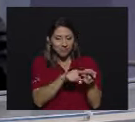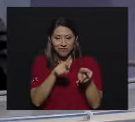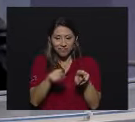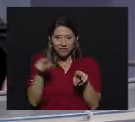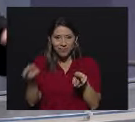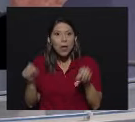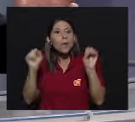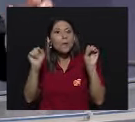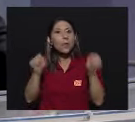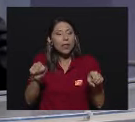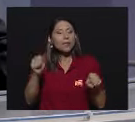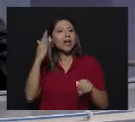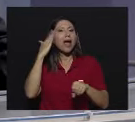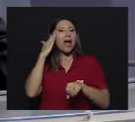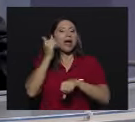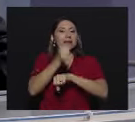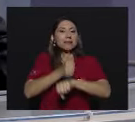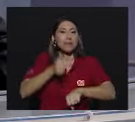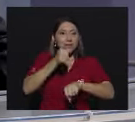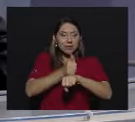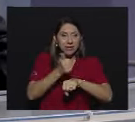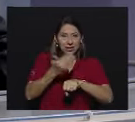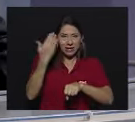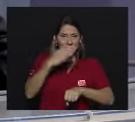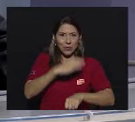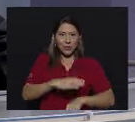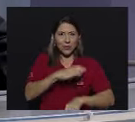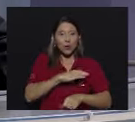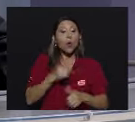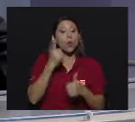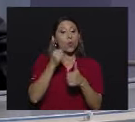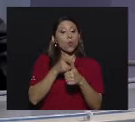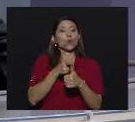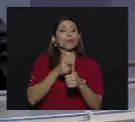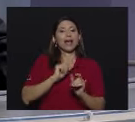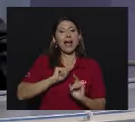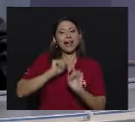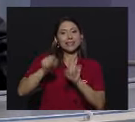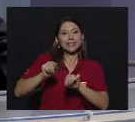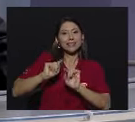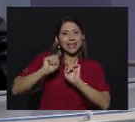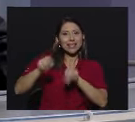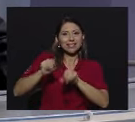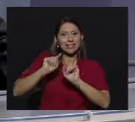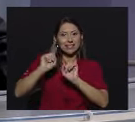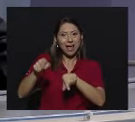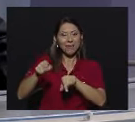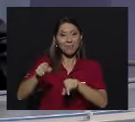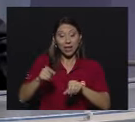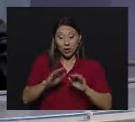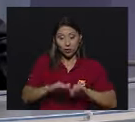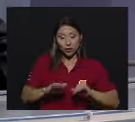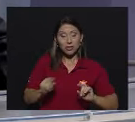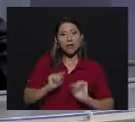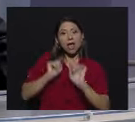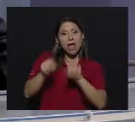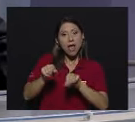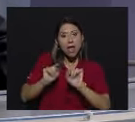determinar justamente estos indicadores que analizamos a nivel general. Uno de ellos es la asistencia. En el caso de la asistencia